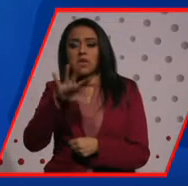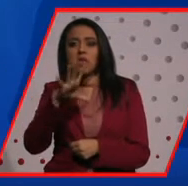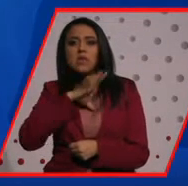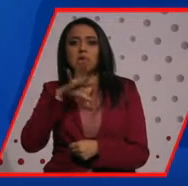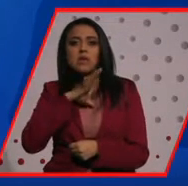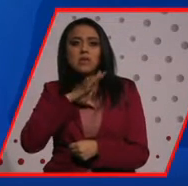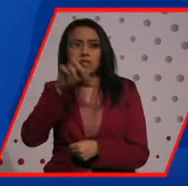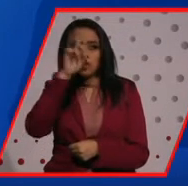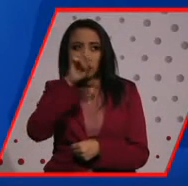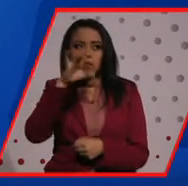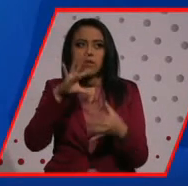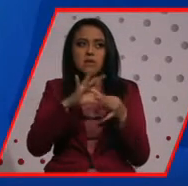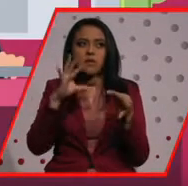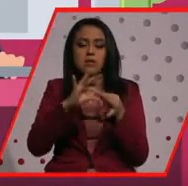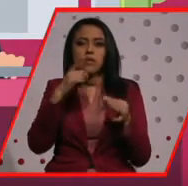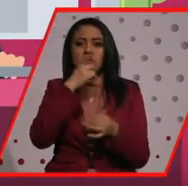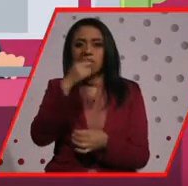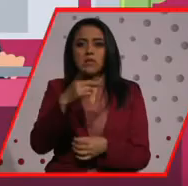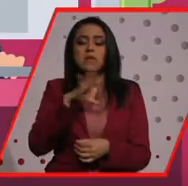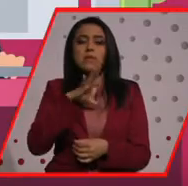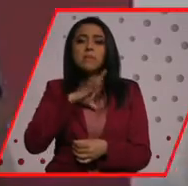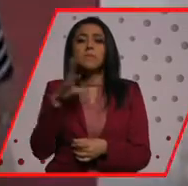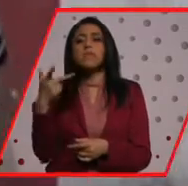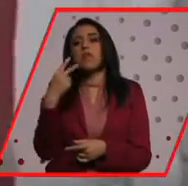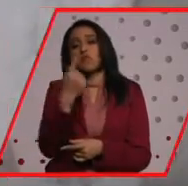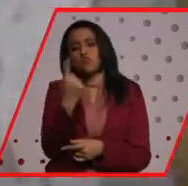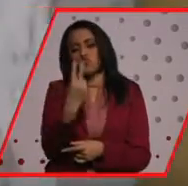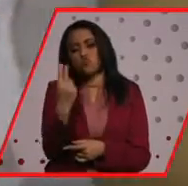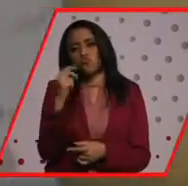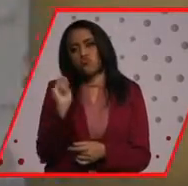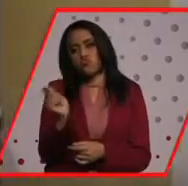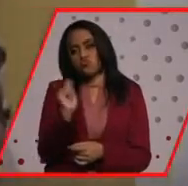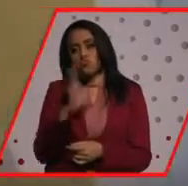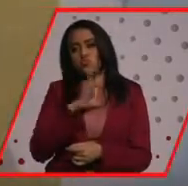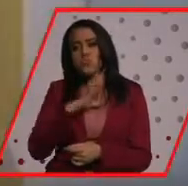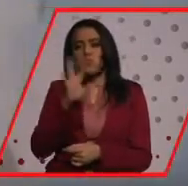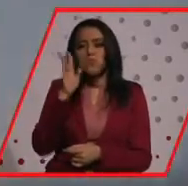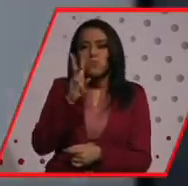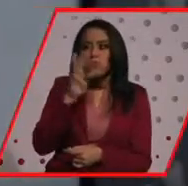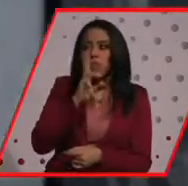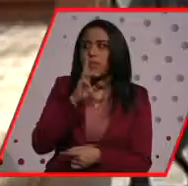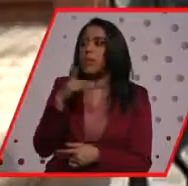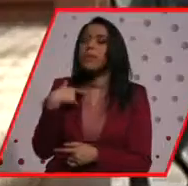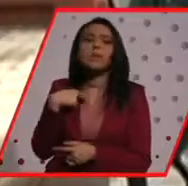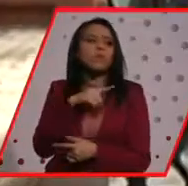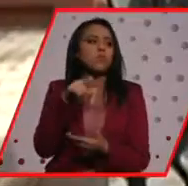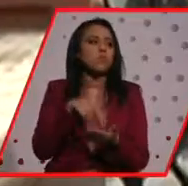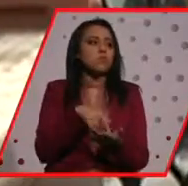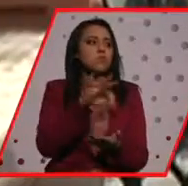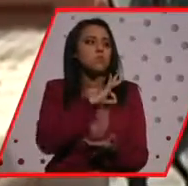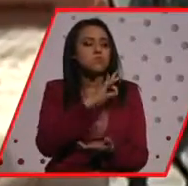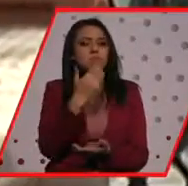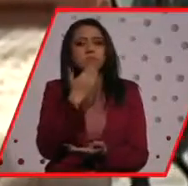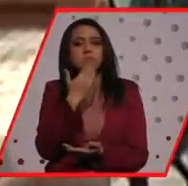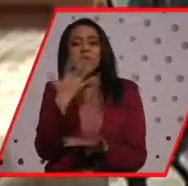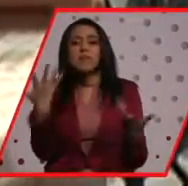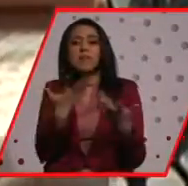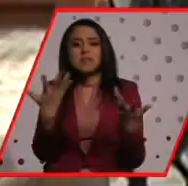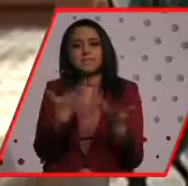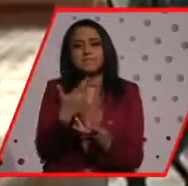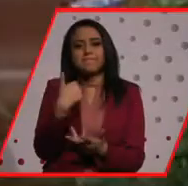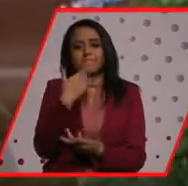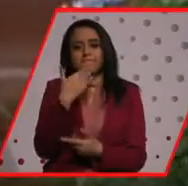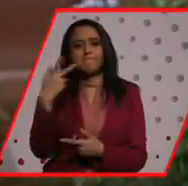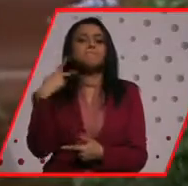análisis y cifras sobre la vida en pareja en nuestro país, con el propósito de detectar entornos vulnerables y lograr el diseño e implementación